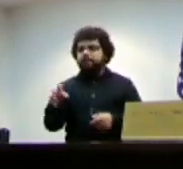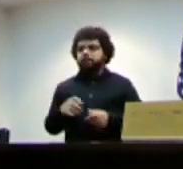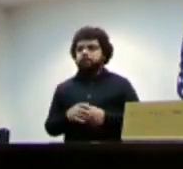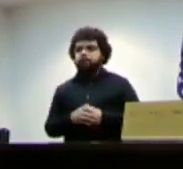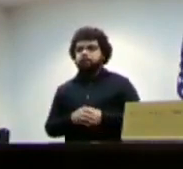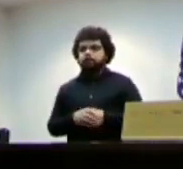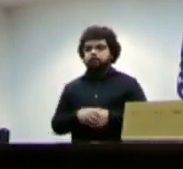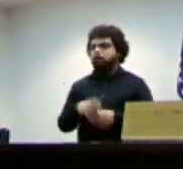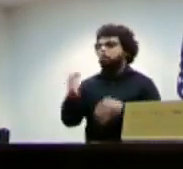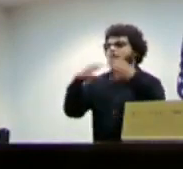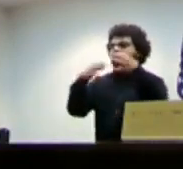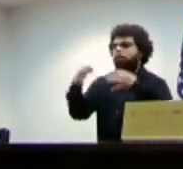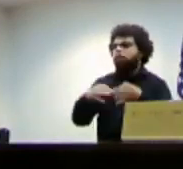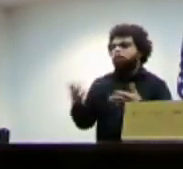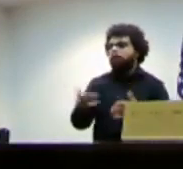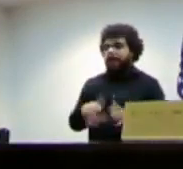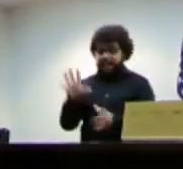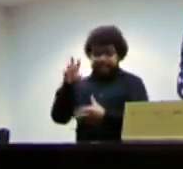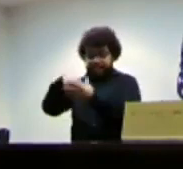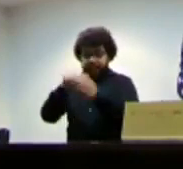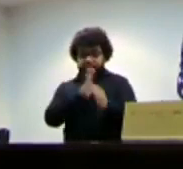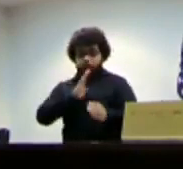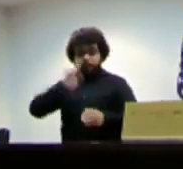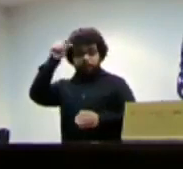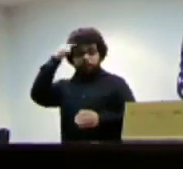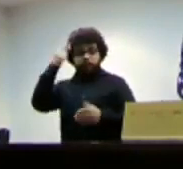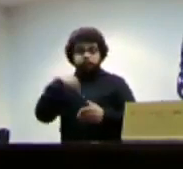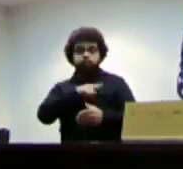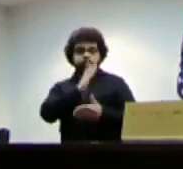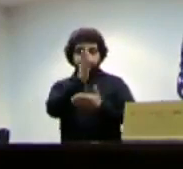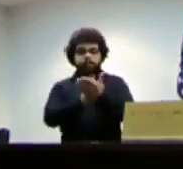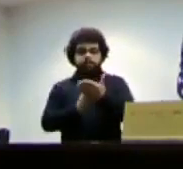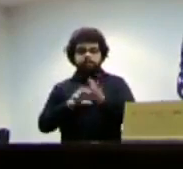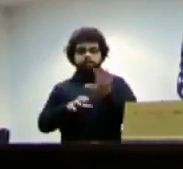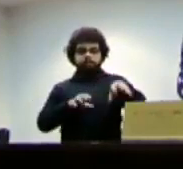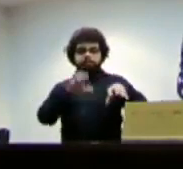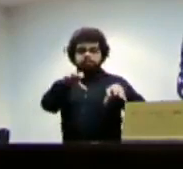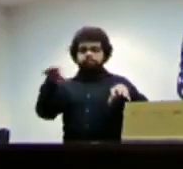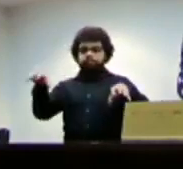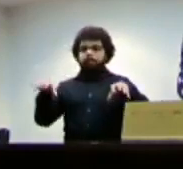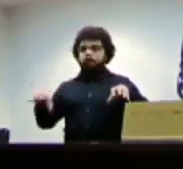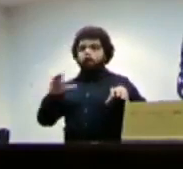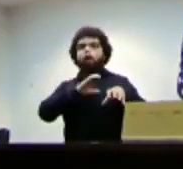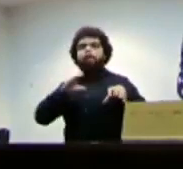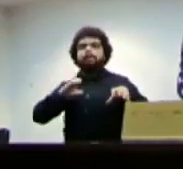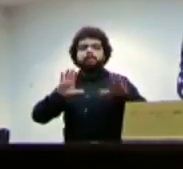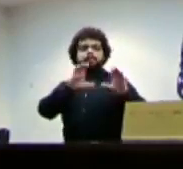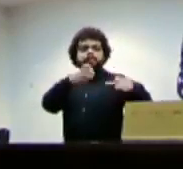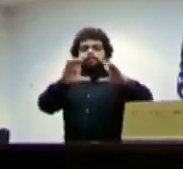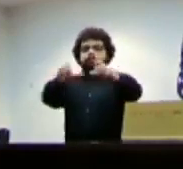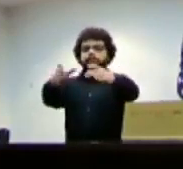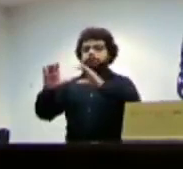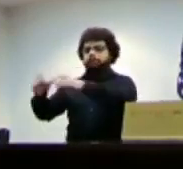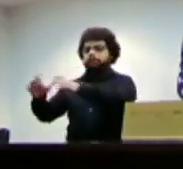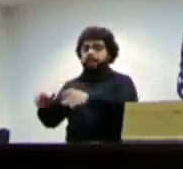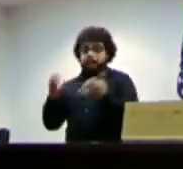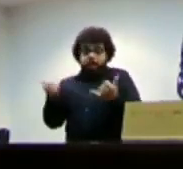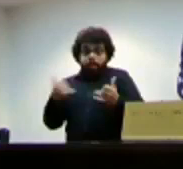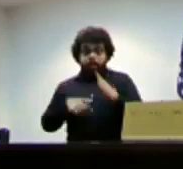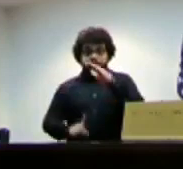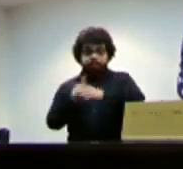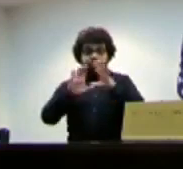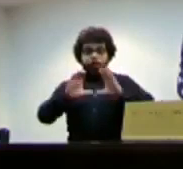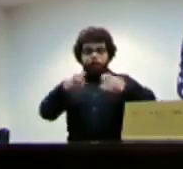de la Junta de Gobierno, nosotros estamos divididos en diferentes comités, y uno de ellos que se creó ahora es el Comité de Transición,